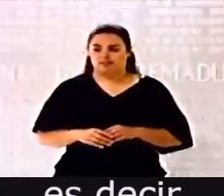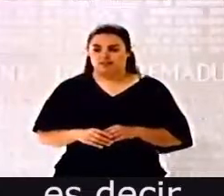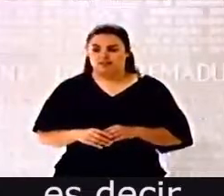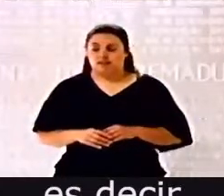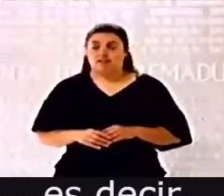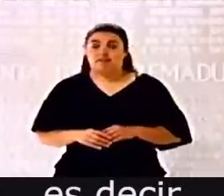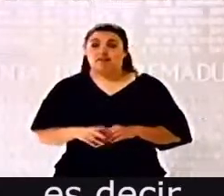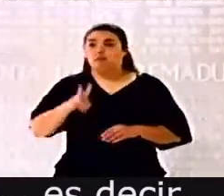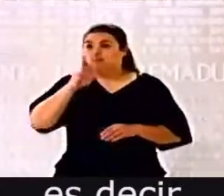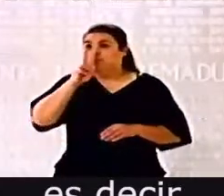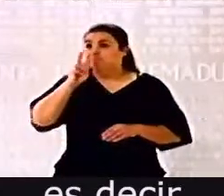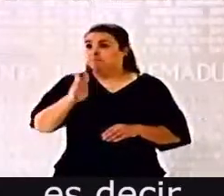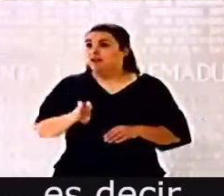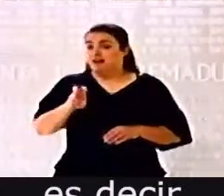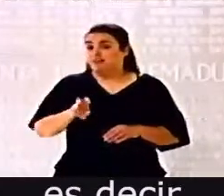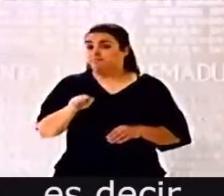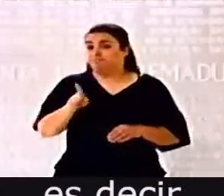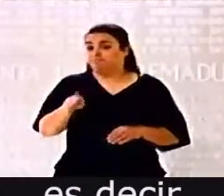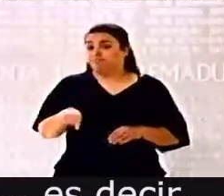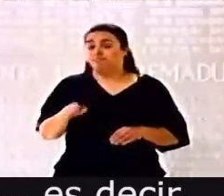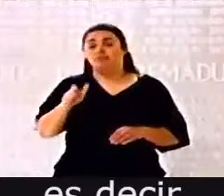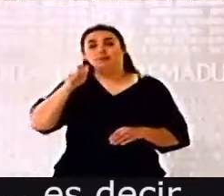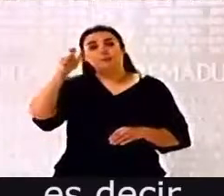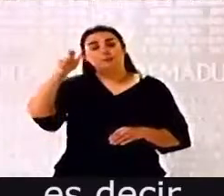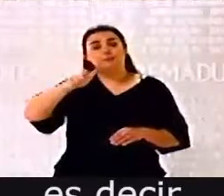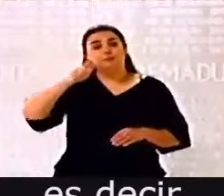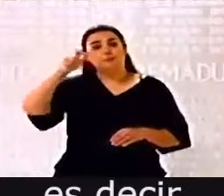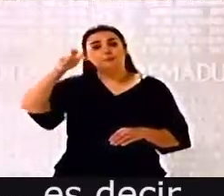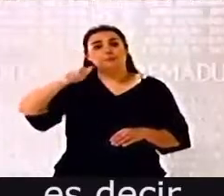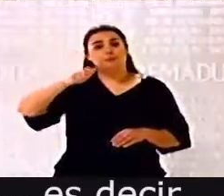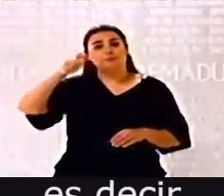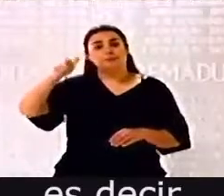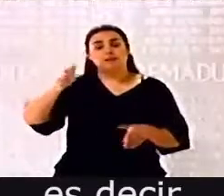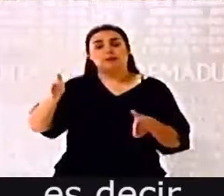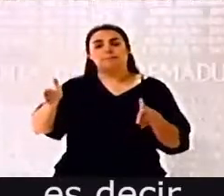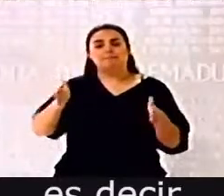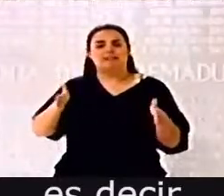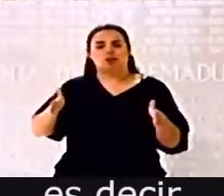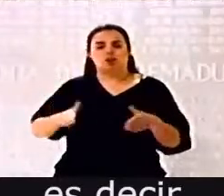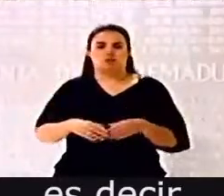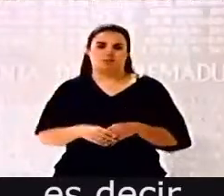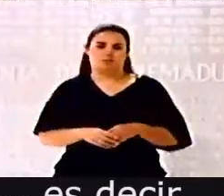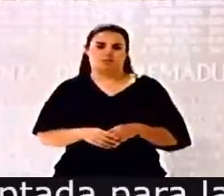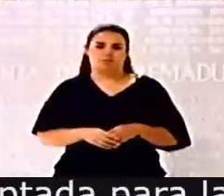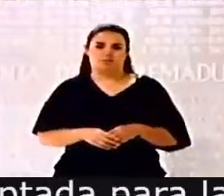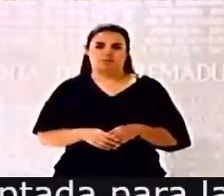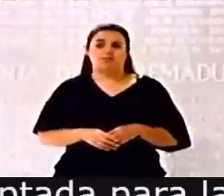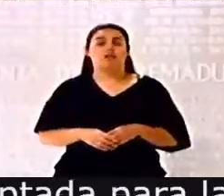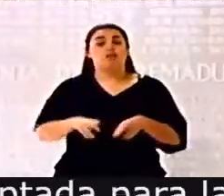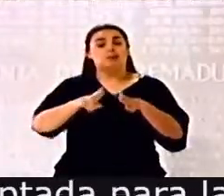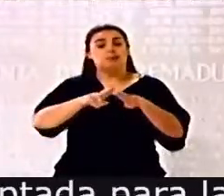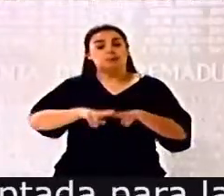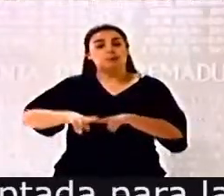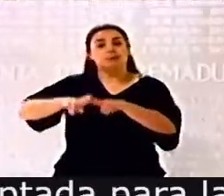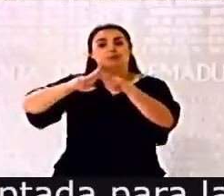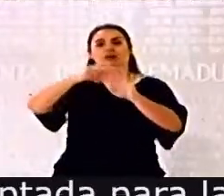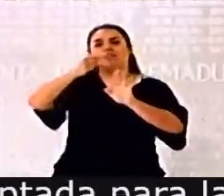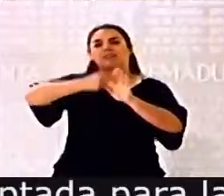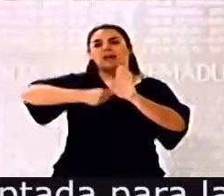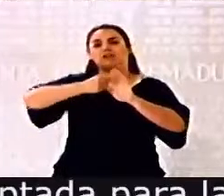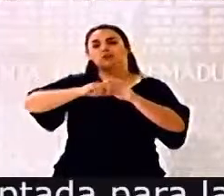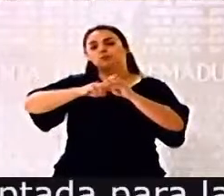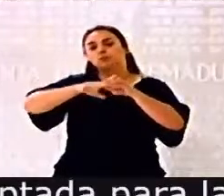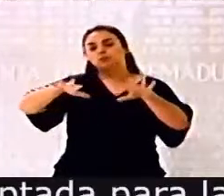Estarán vigentes, por lo tanto, durante todo ese periodo. Si hay que revisar, porque los datos epidemiológicos